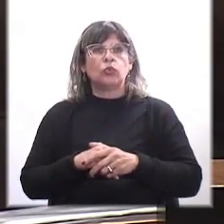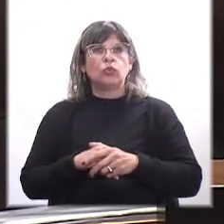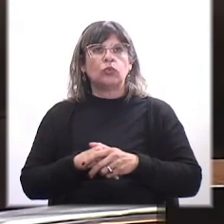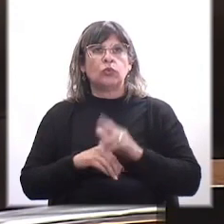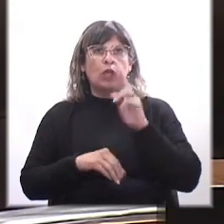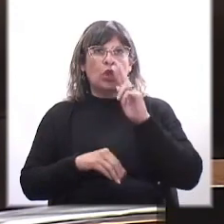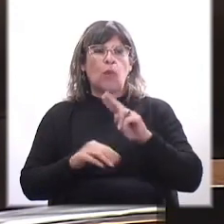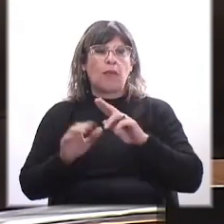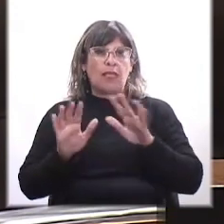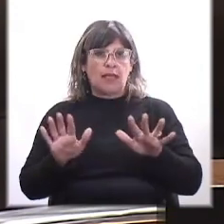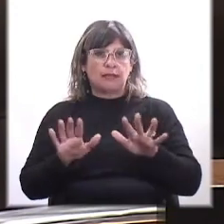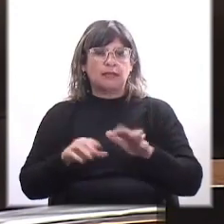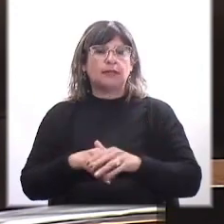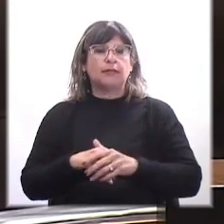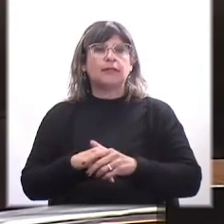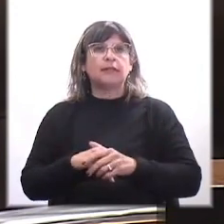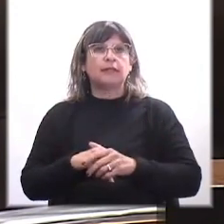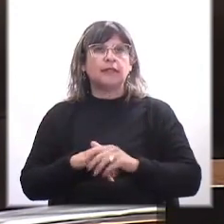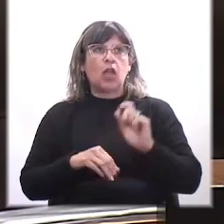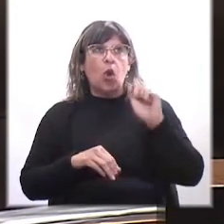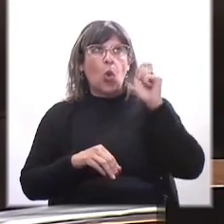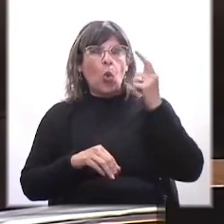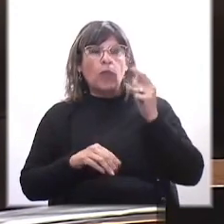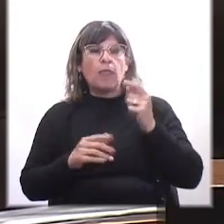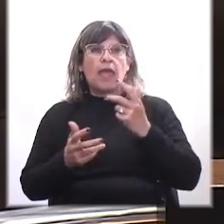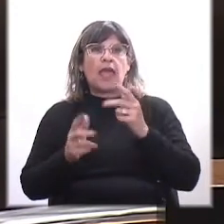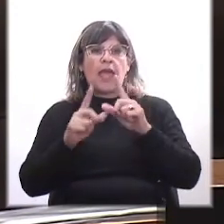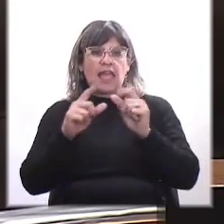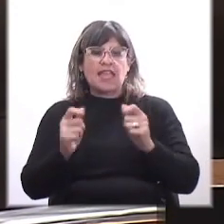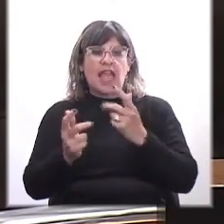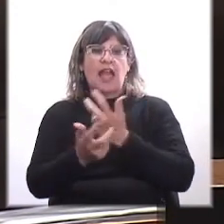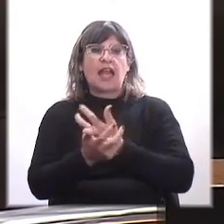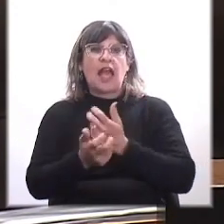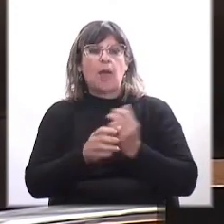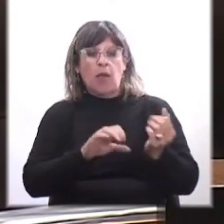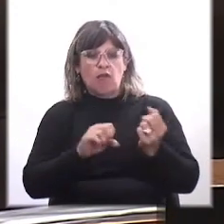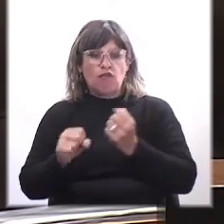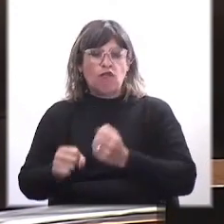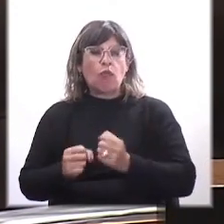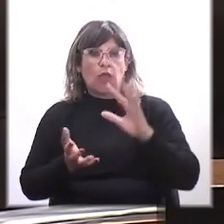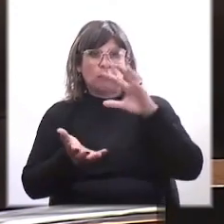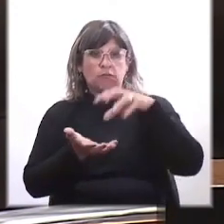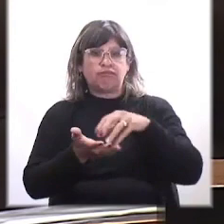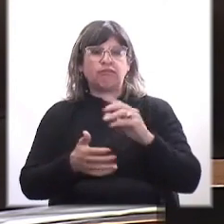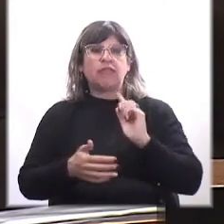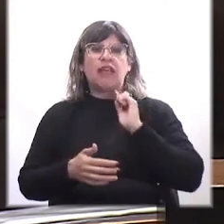del 2010, UTE y ANCAP fundan Gas Sayago, Sociedad Anónima,